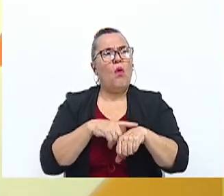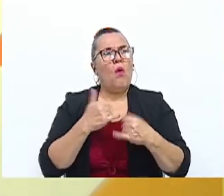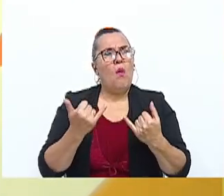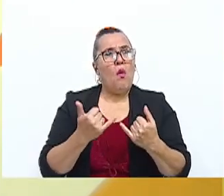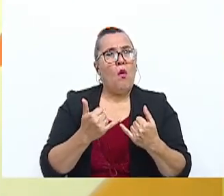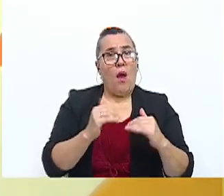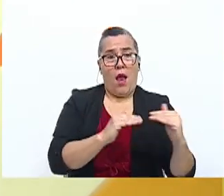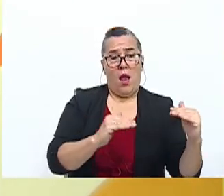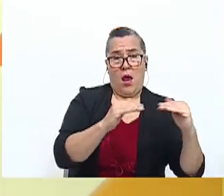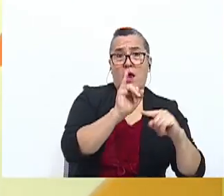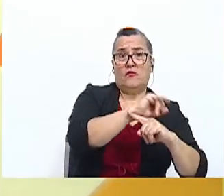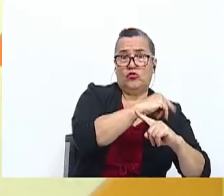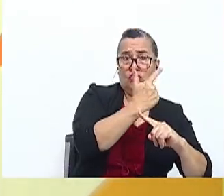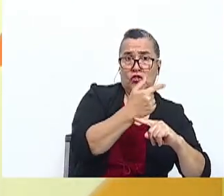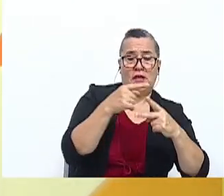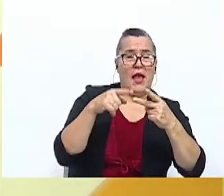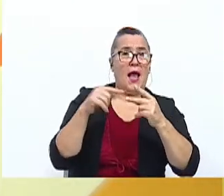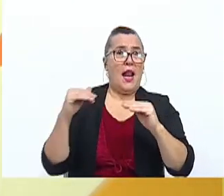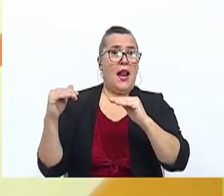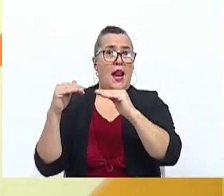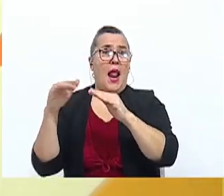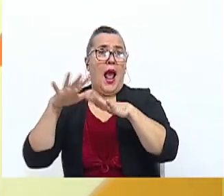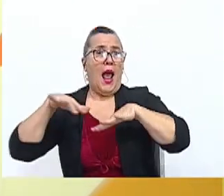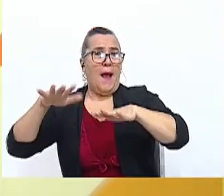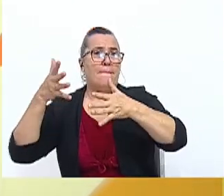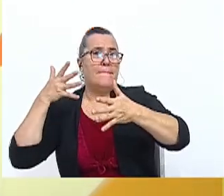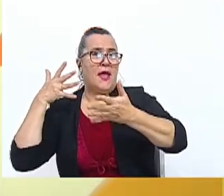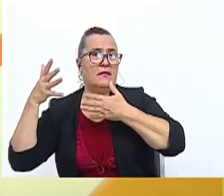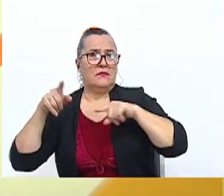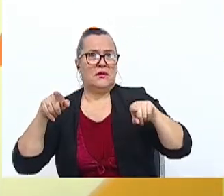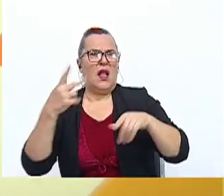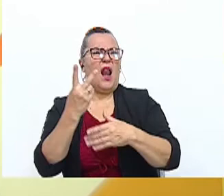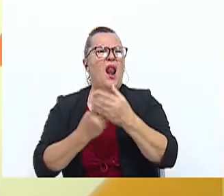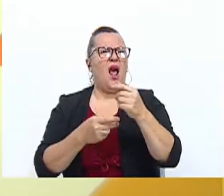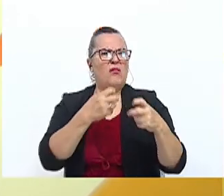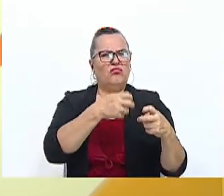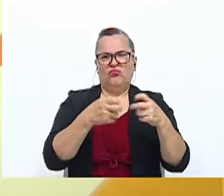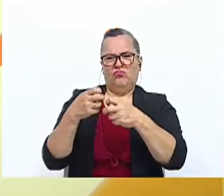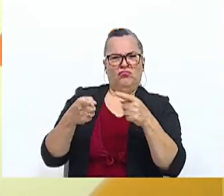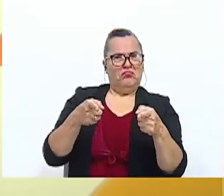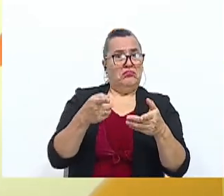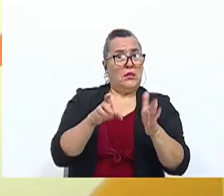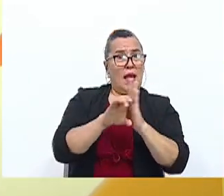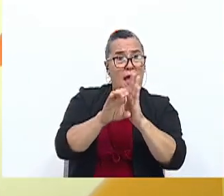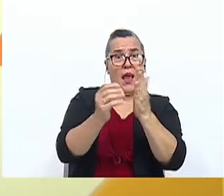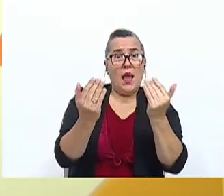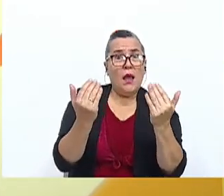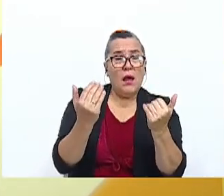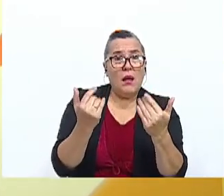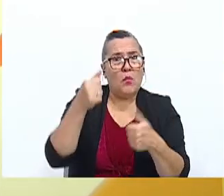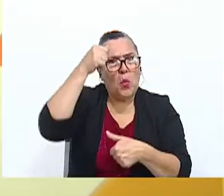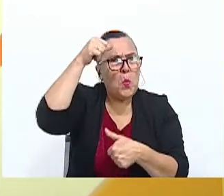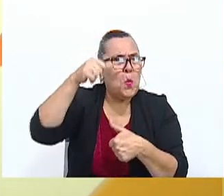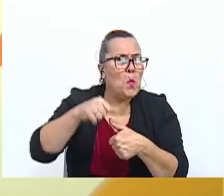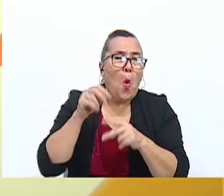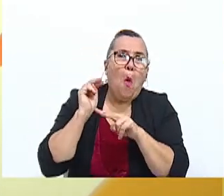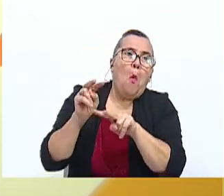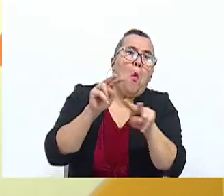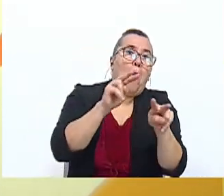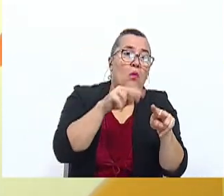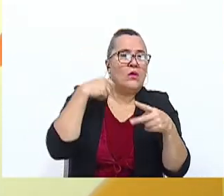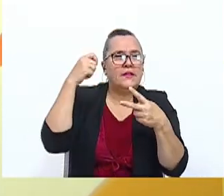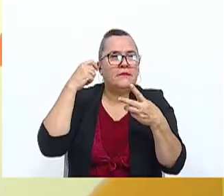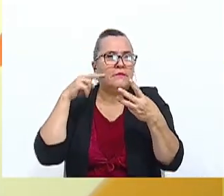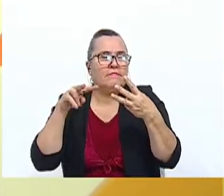tanto a nivel social como a nivel ambiental? ¿Tienen algunos ejemplos que puedan recordar, que observaron en el